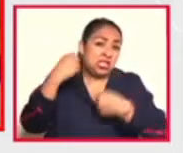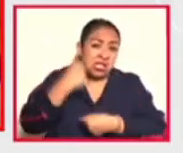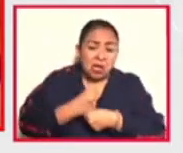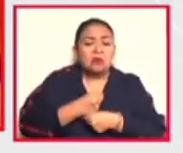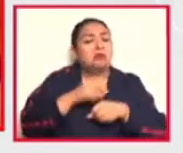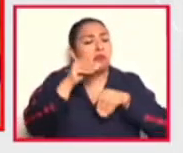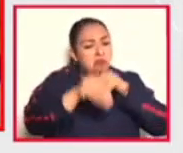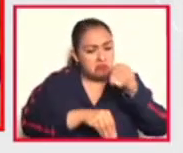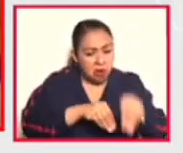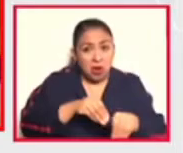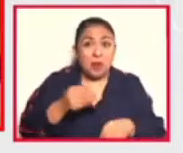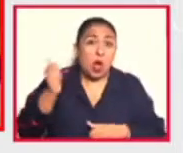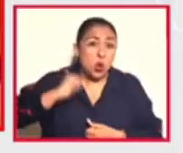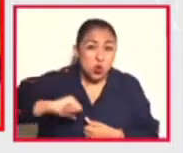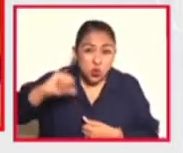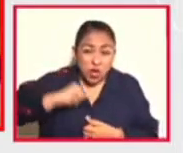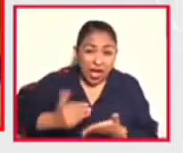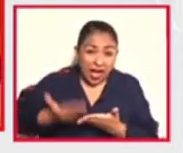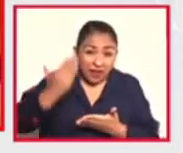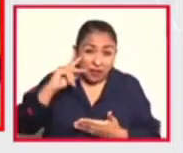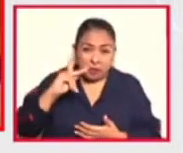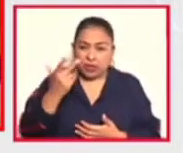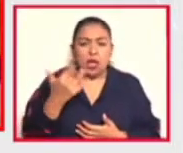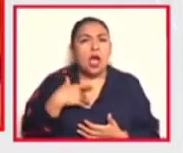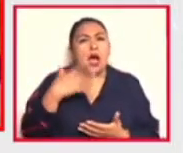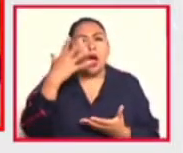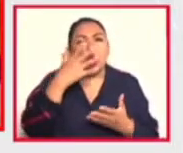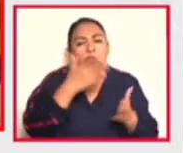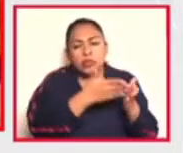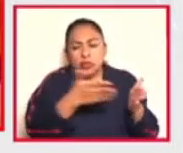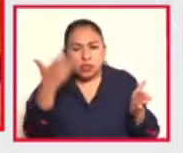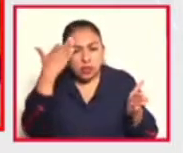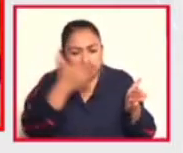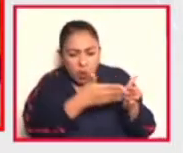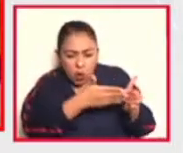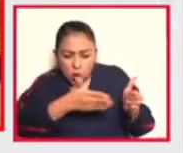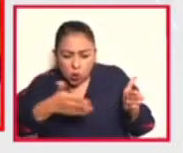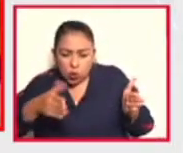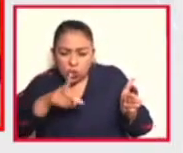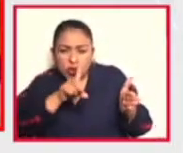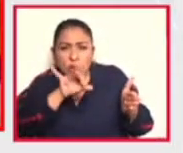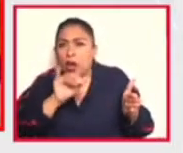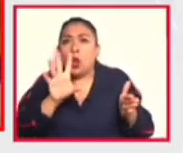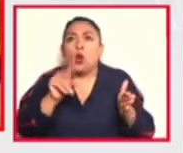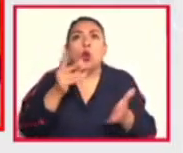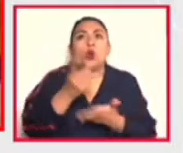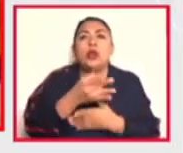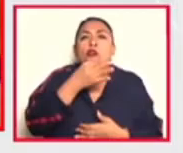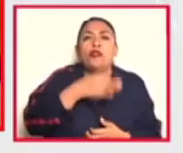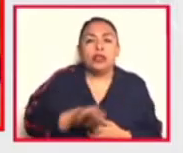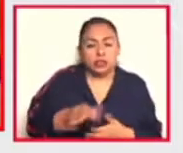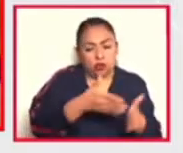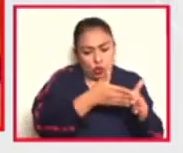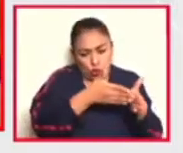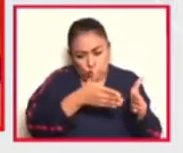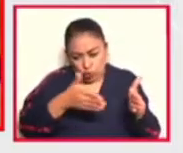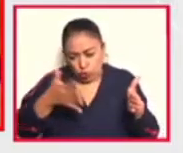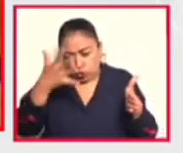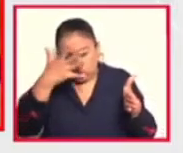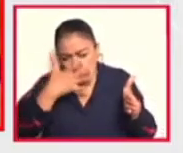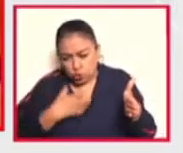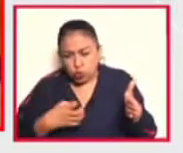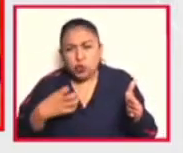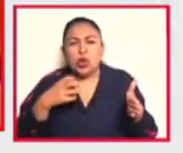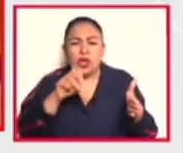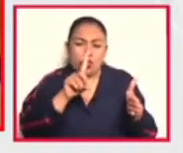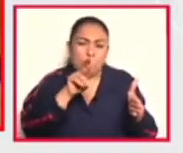contexto prehispánico era un duelo funcional, no era solamente una fiesta, era un duelo y ayudaban, digamos,